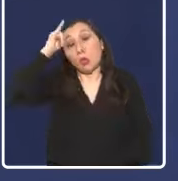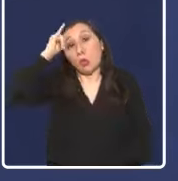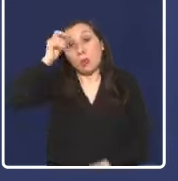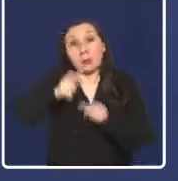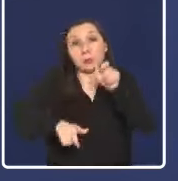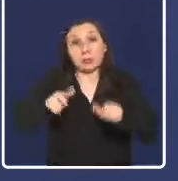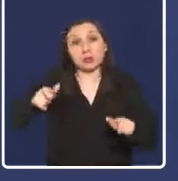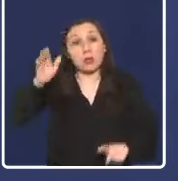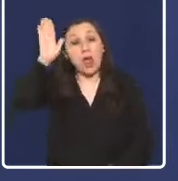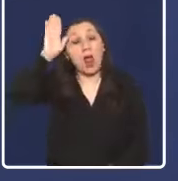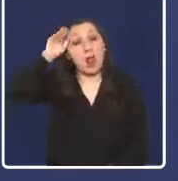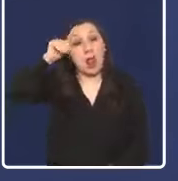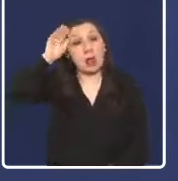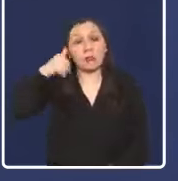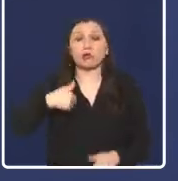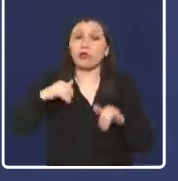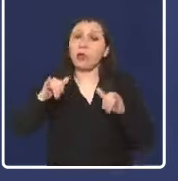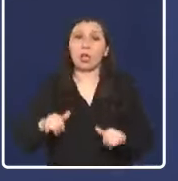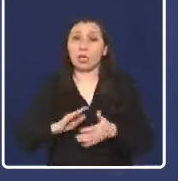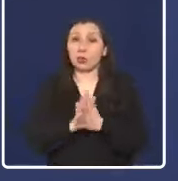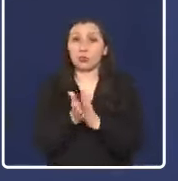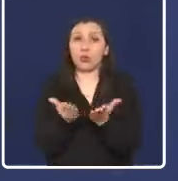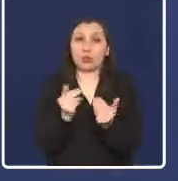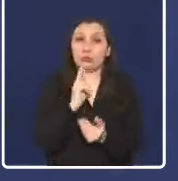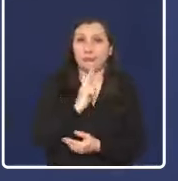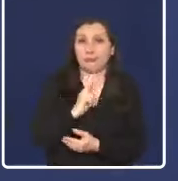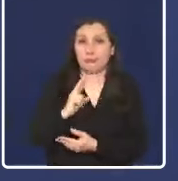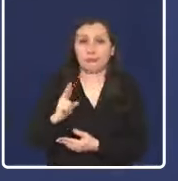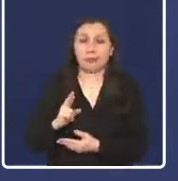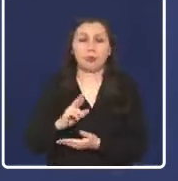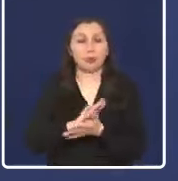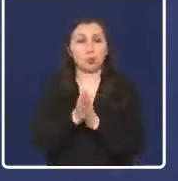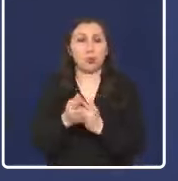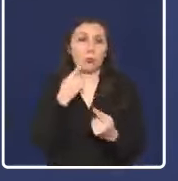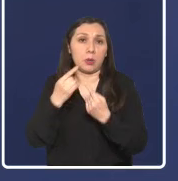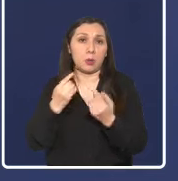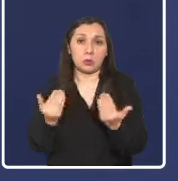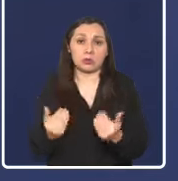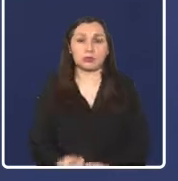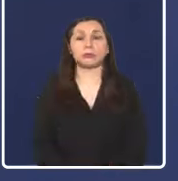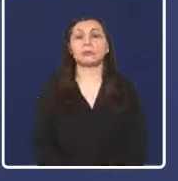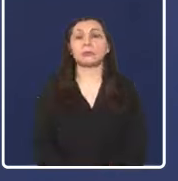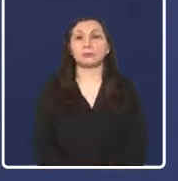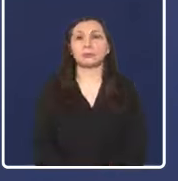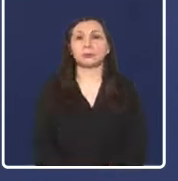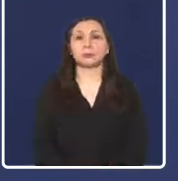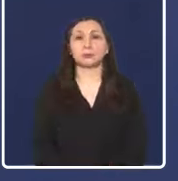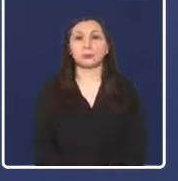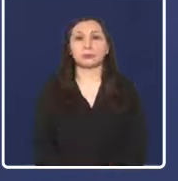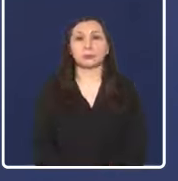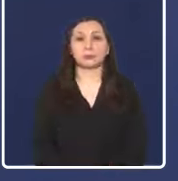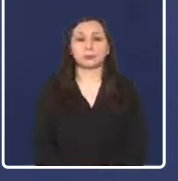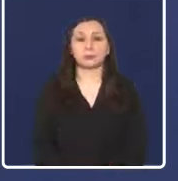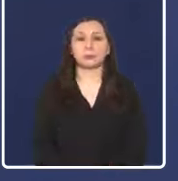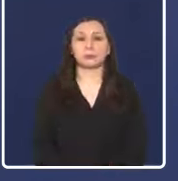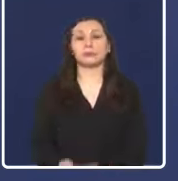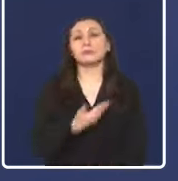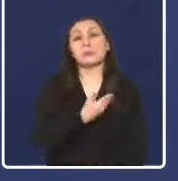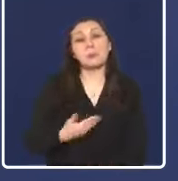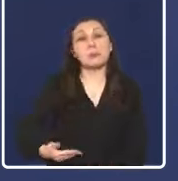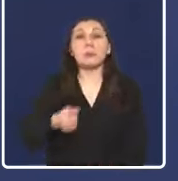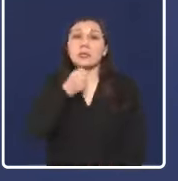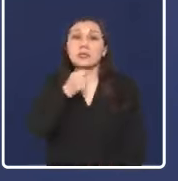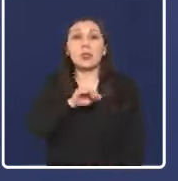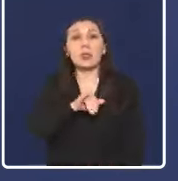gente de LAMPA, pero me voy a quedar todo lo que sea necesario para poder responder todas las preguntas que sean necesarias. ¿Qué? Presidente,